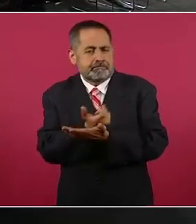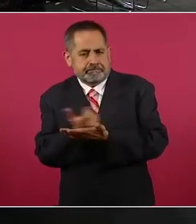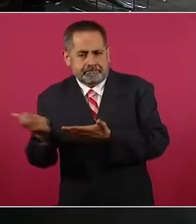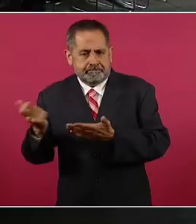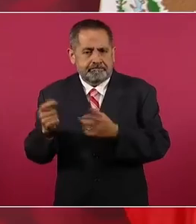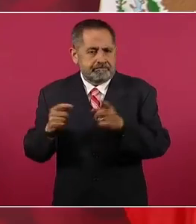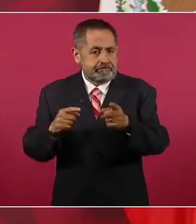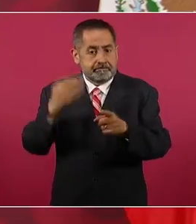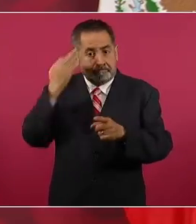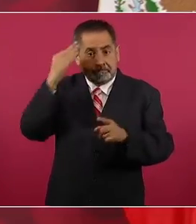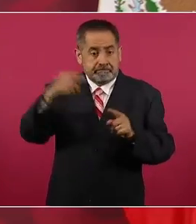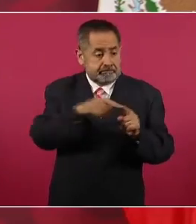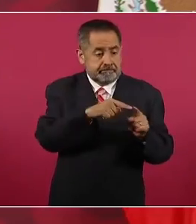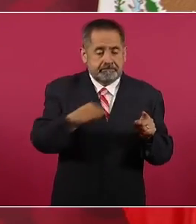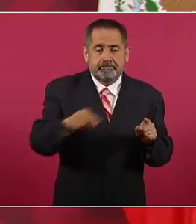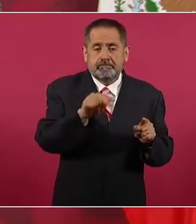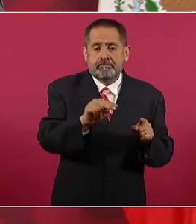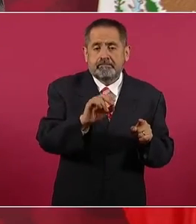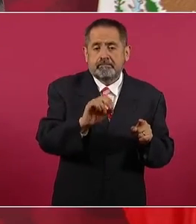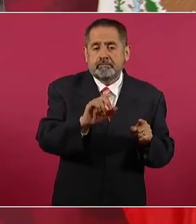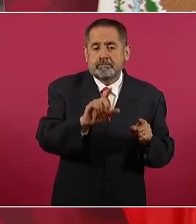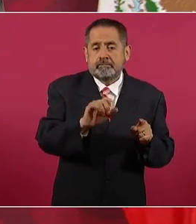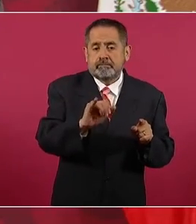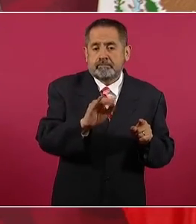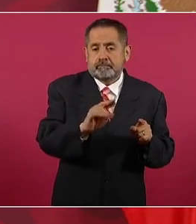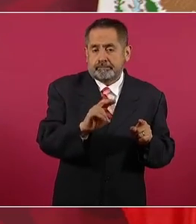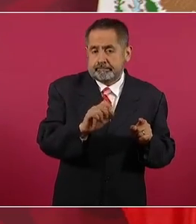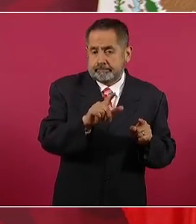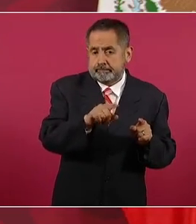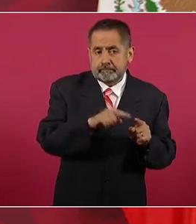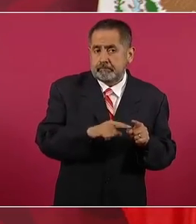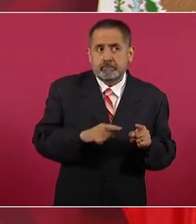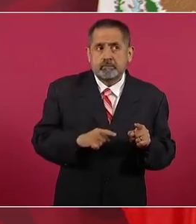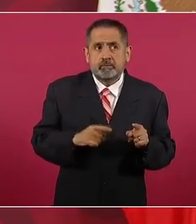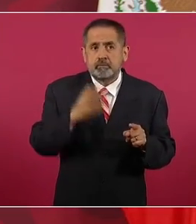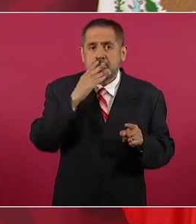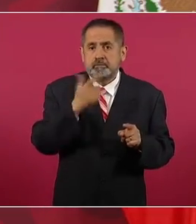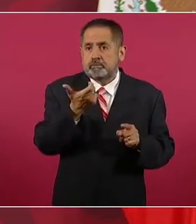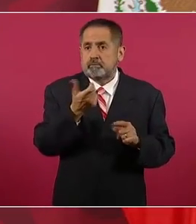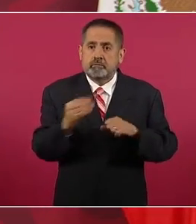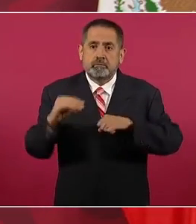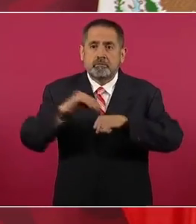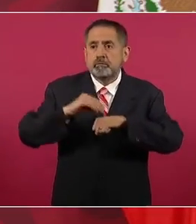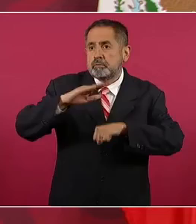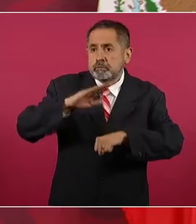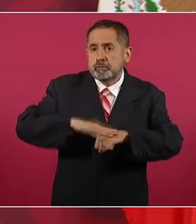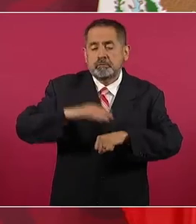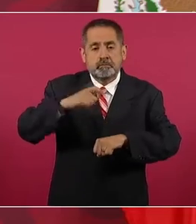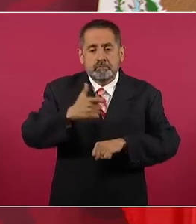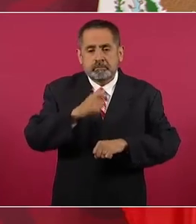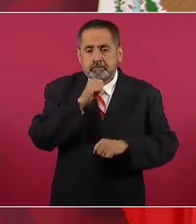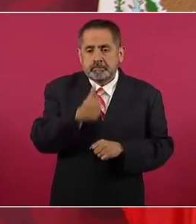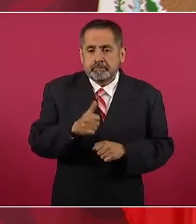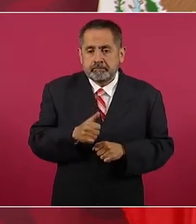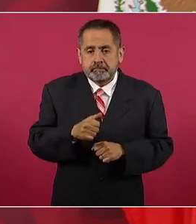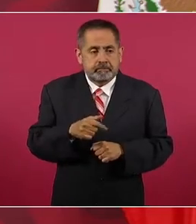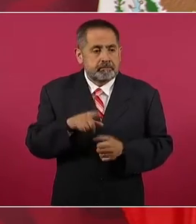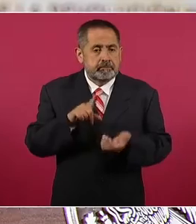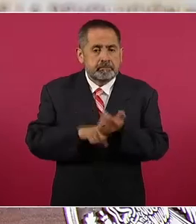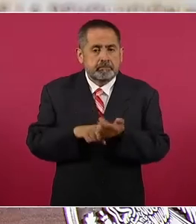Durante todo el periodo neoliberal, no solo no hubo aumento de salarios, hubo pérdida